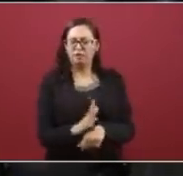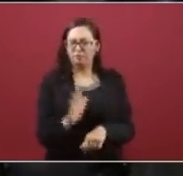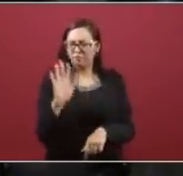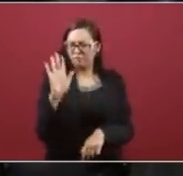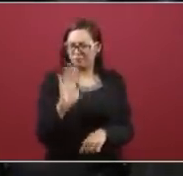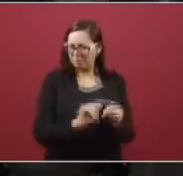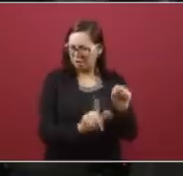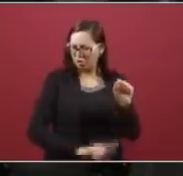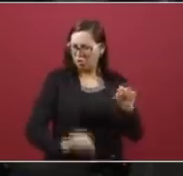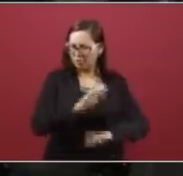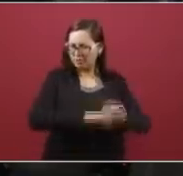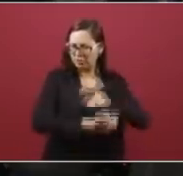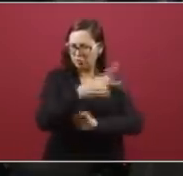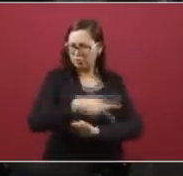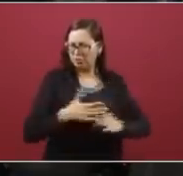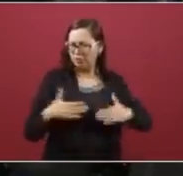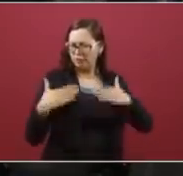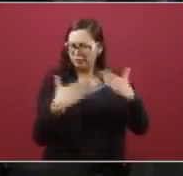mexicanas.